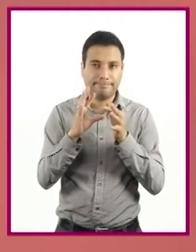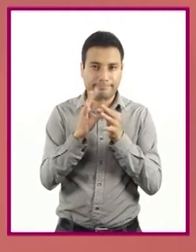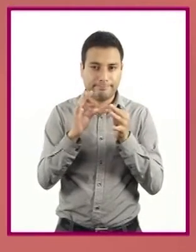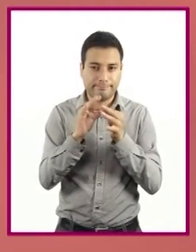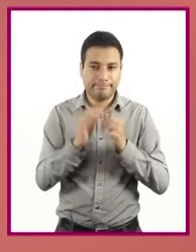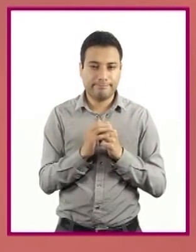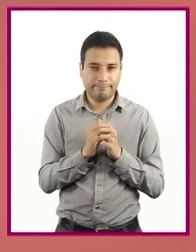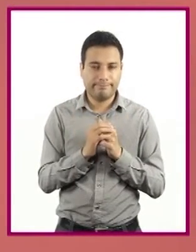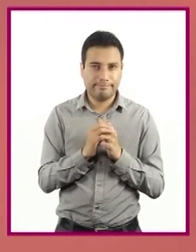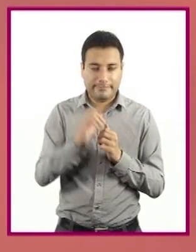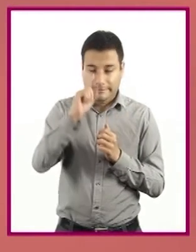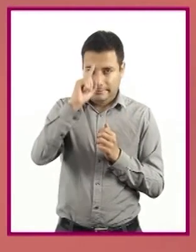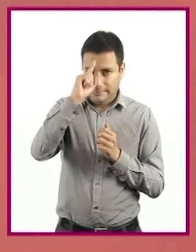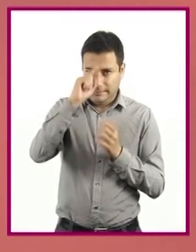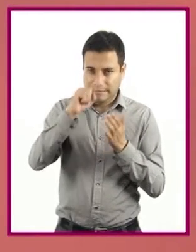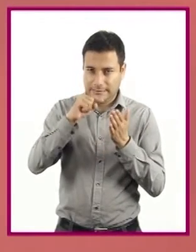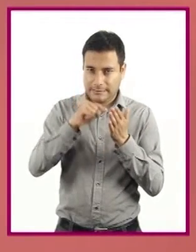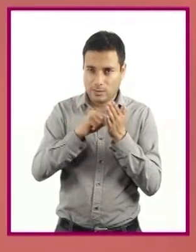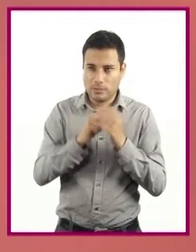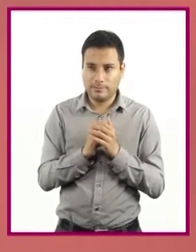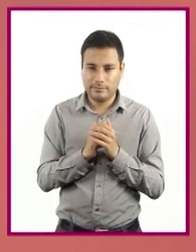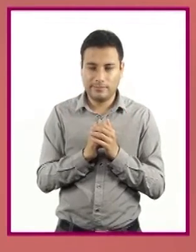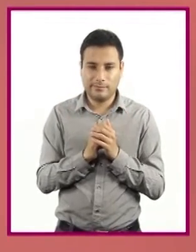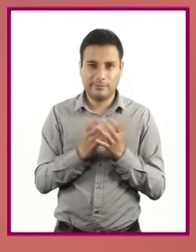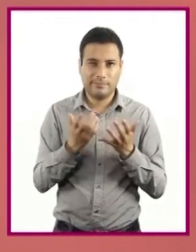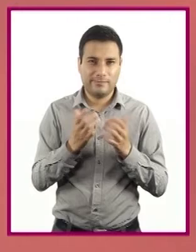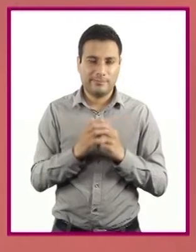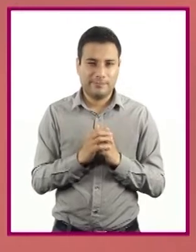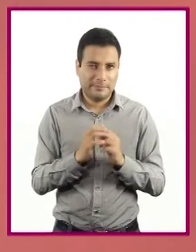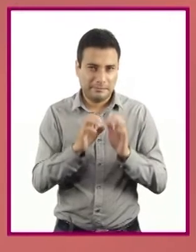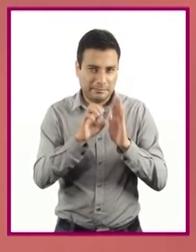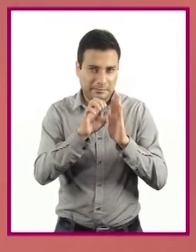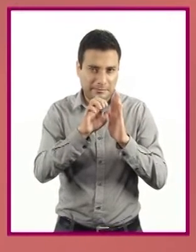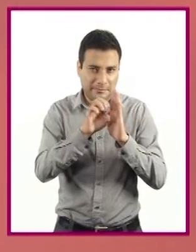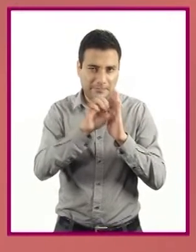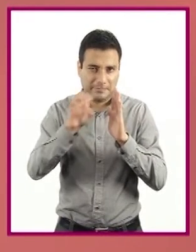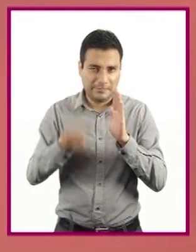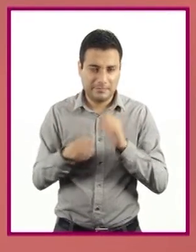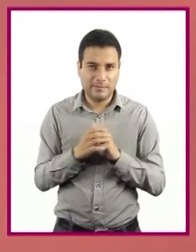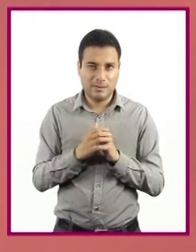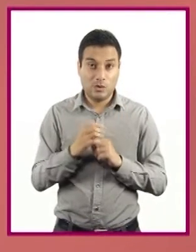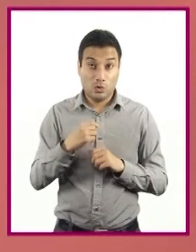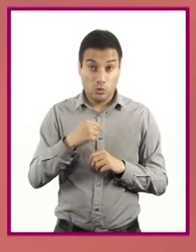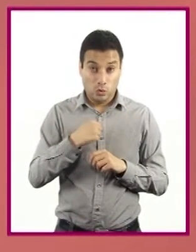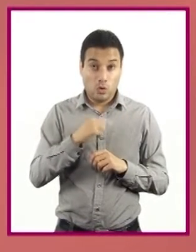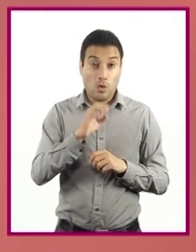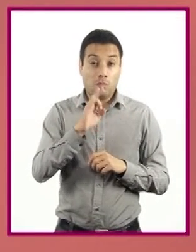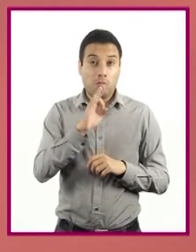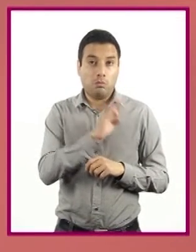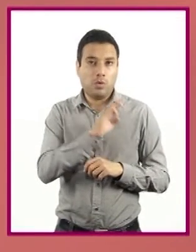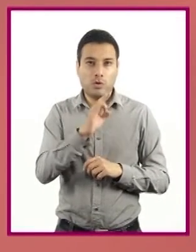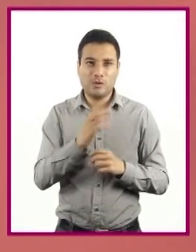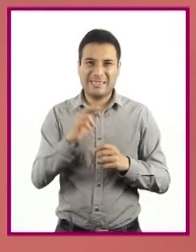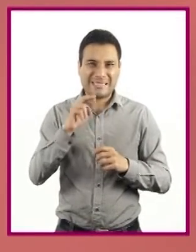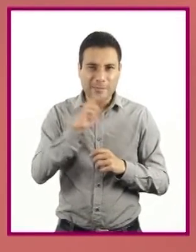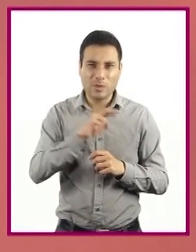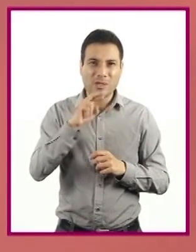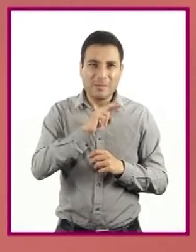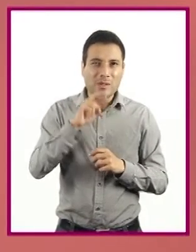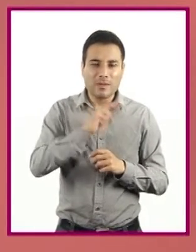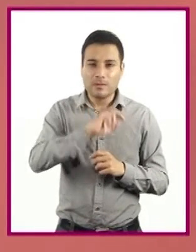darnos, me parece que es ser innecesaria y excesivamente apresurado hasta el punto de dañar los resultados del